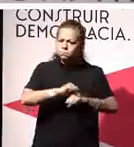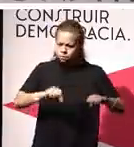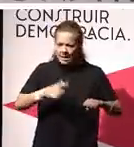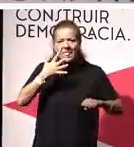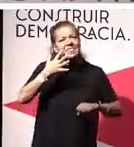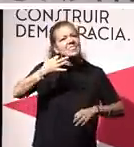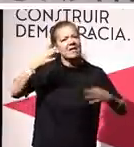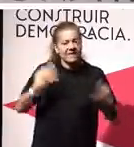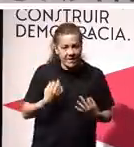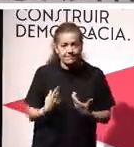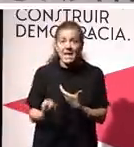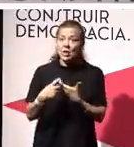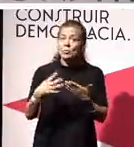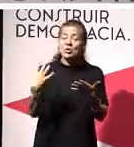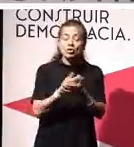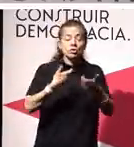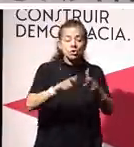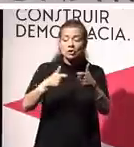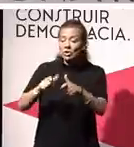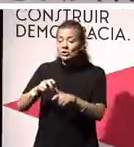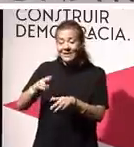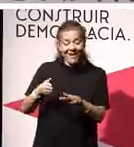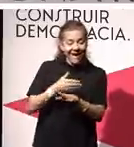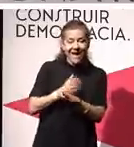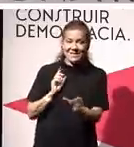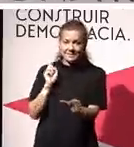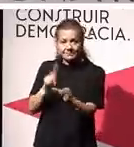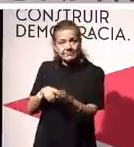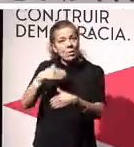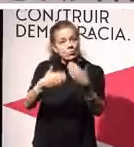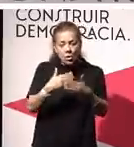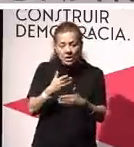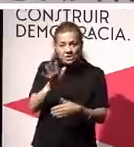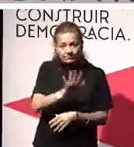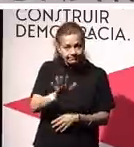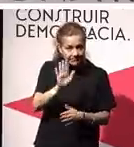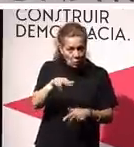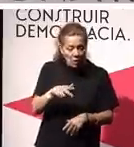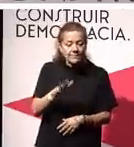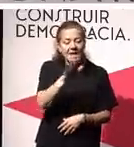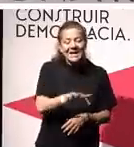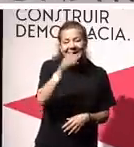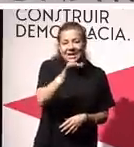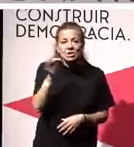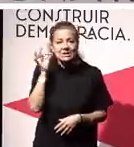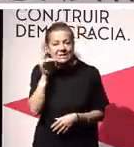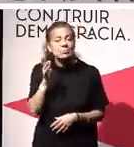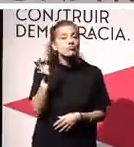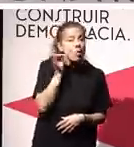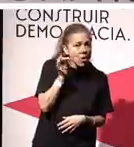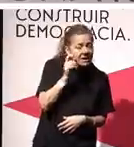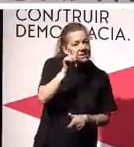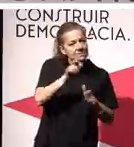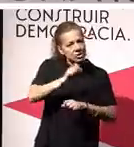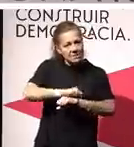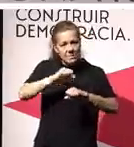verdad, incorporando a todos aquellos sectores que nunca han estado llamados al progreso en nuestro país, a los niños y las niñas, a las mujeres, a las